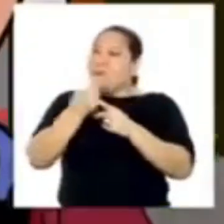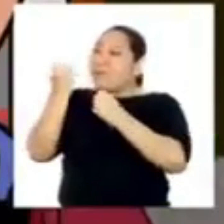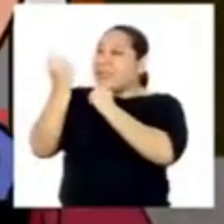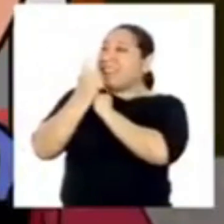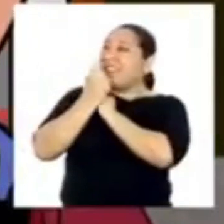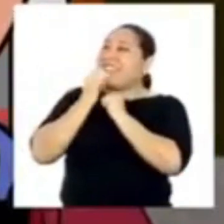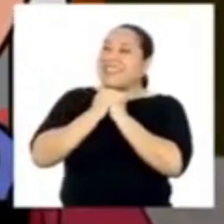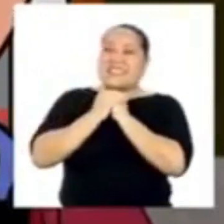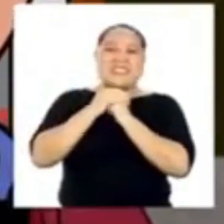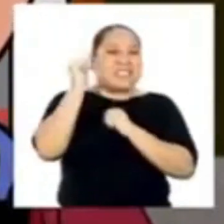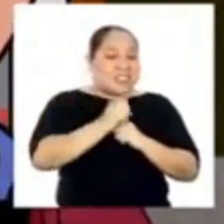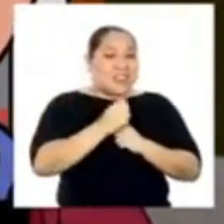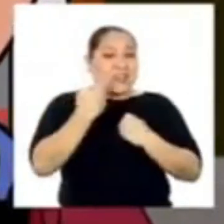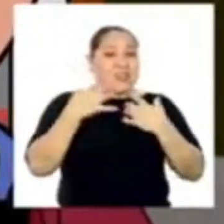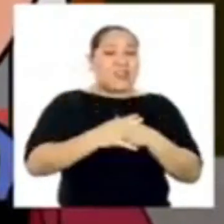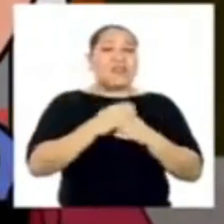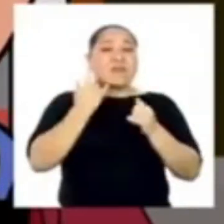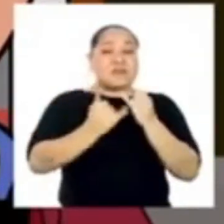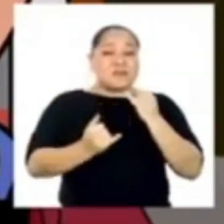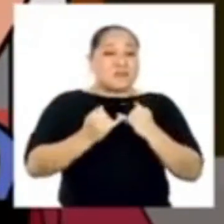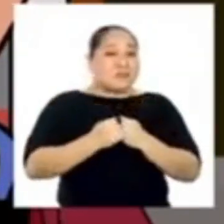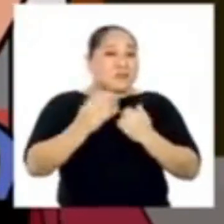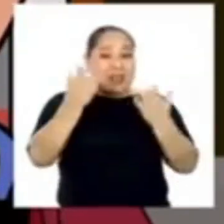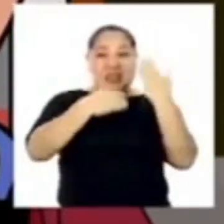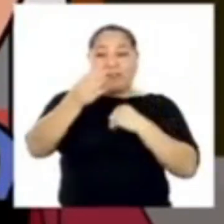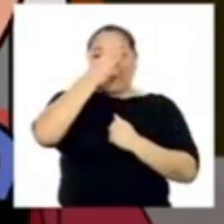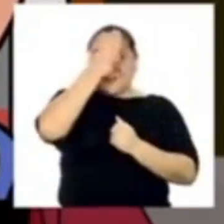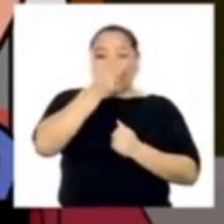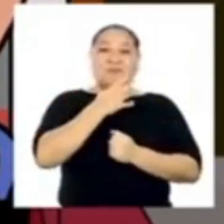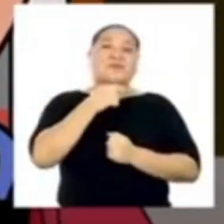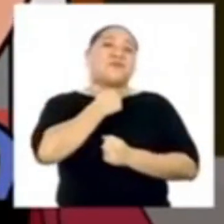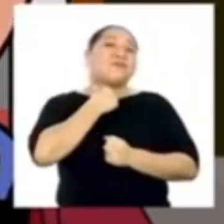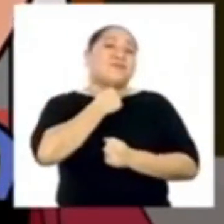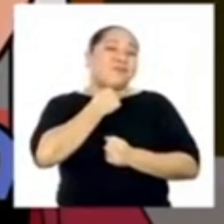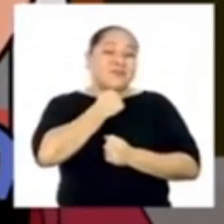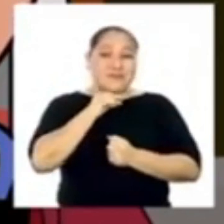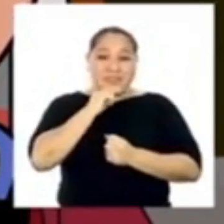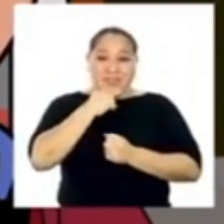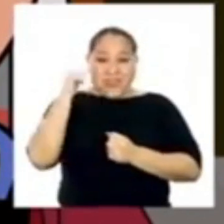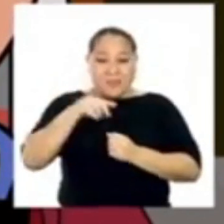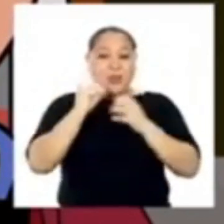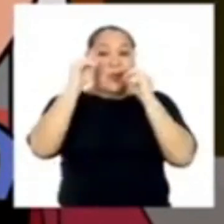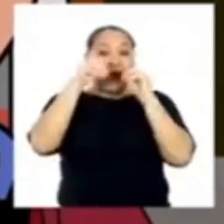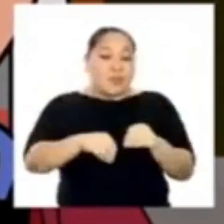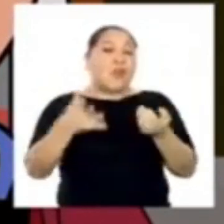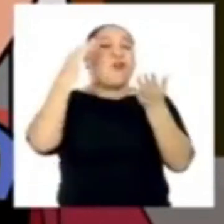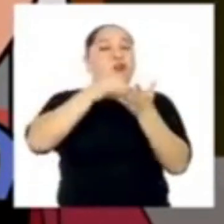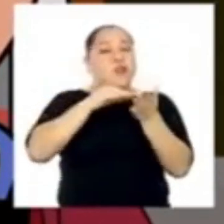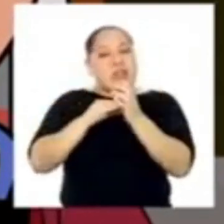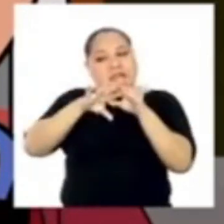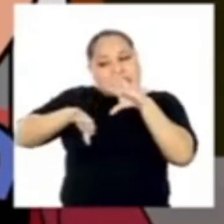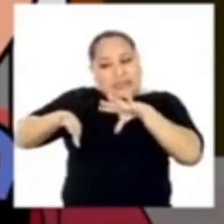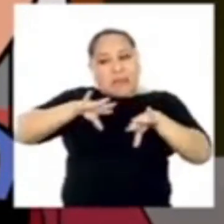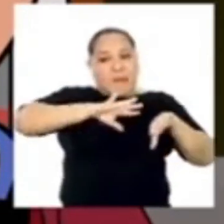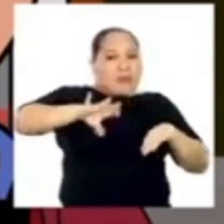mejor. ¿Me ayudas? Claro, y cuando terminemos, llamamos a nuestros papás y a la abuelita Elmira para